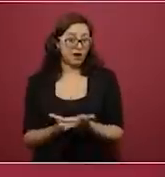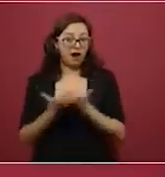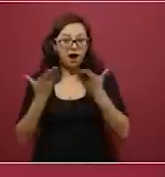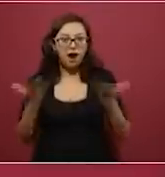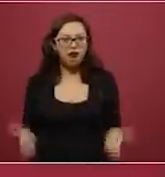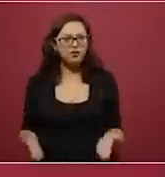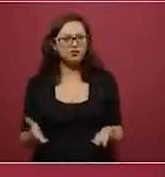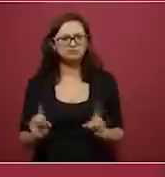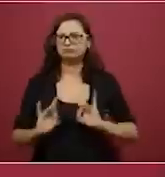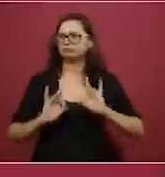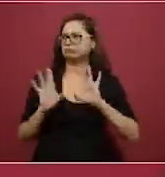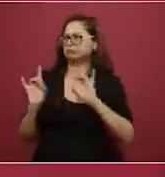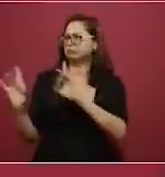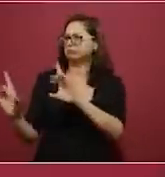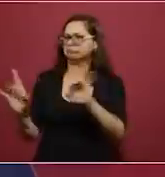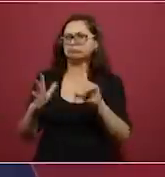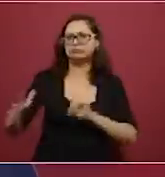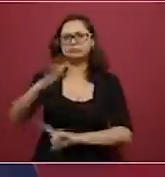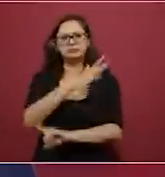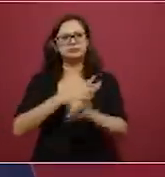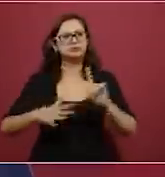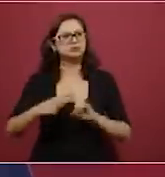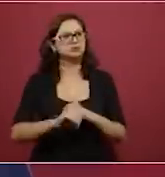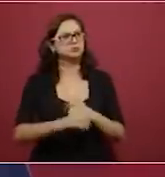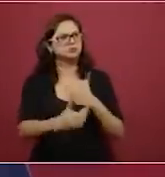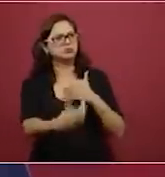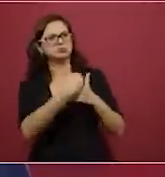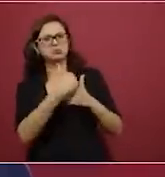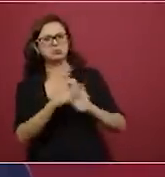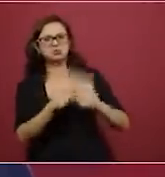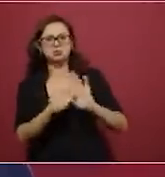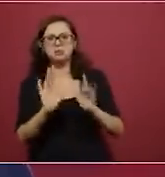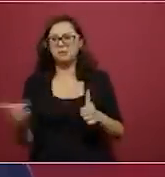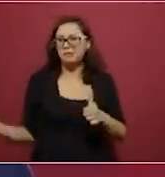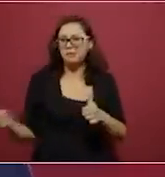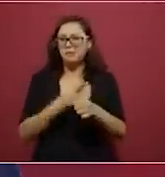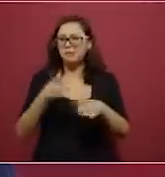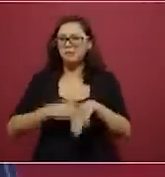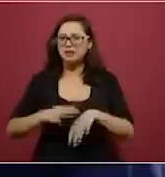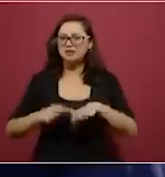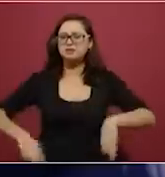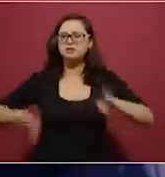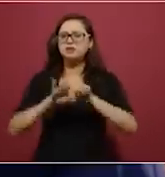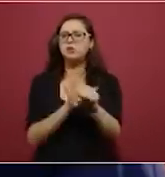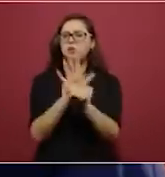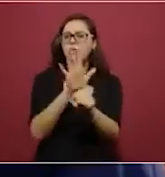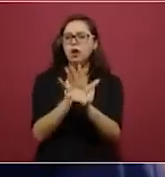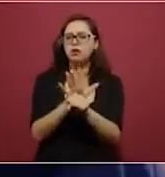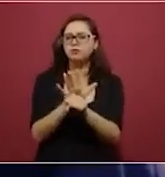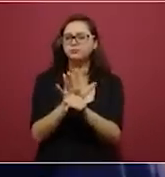por las circunstancias lo prioritario es atender